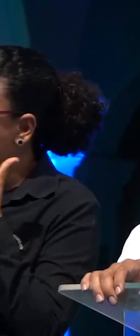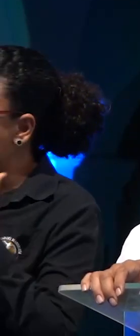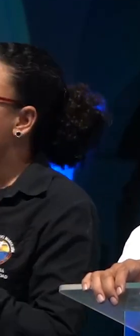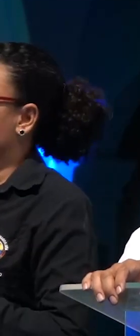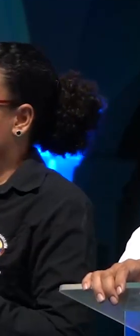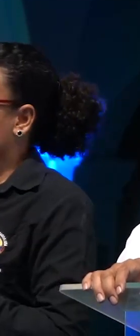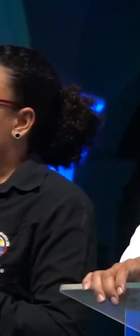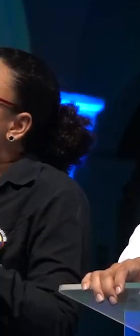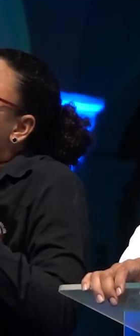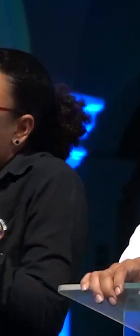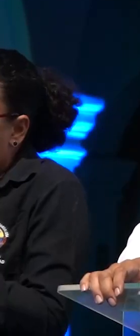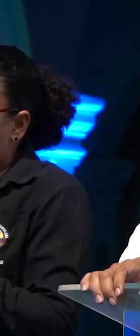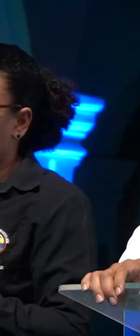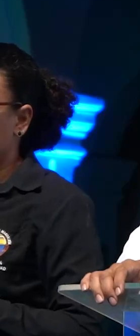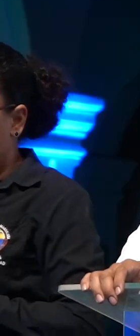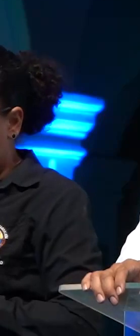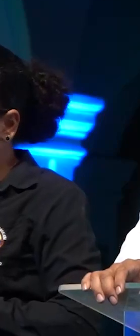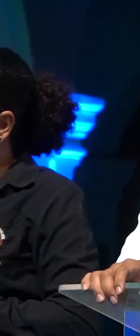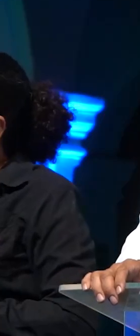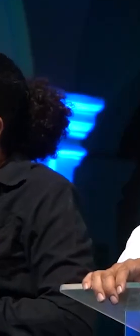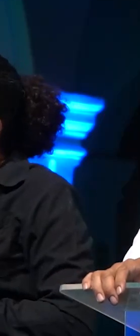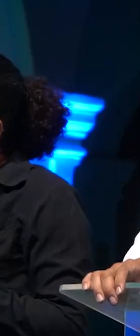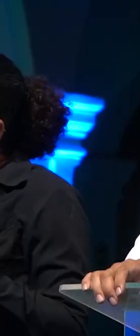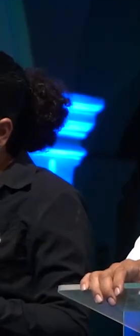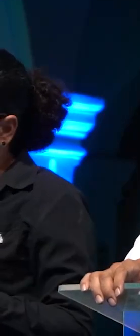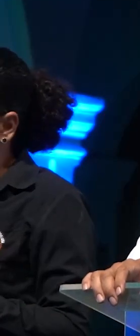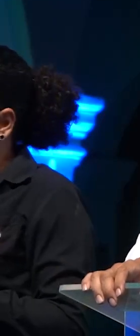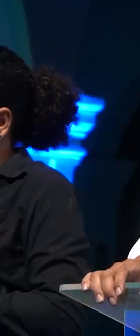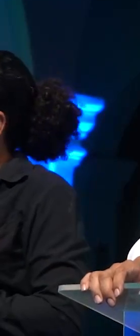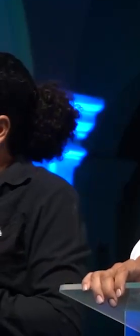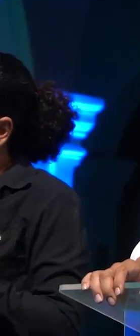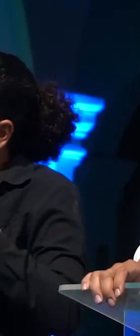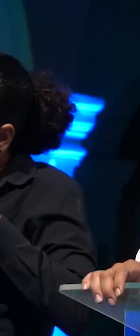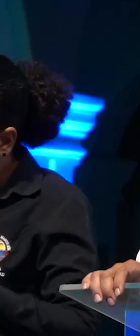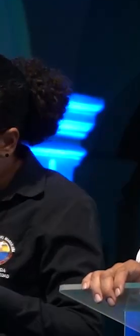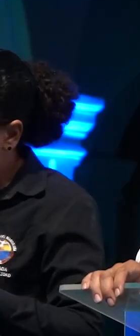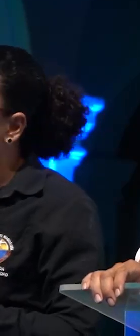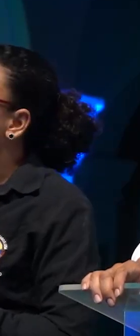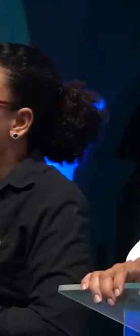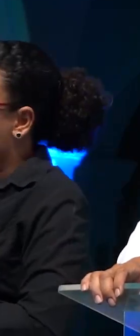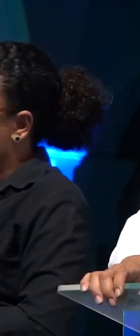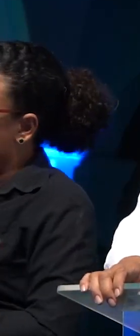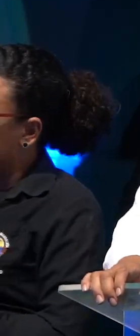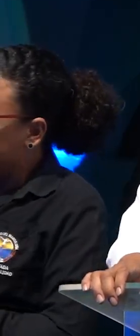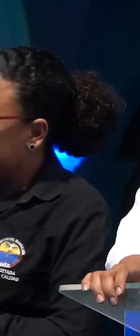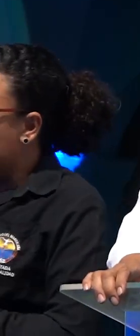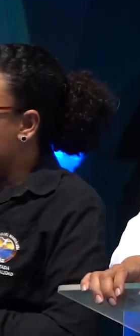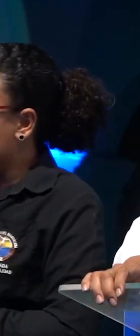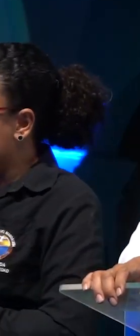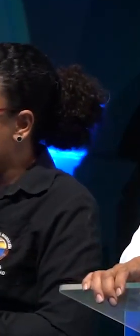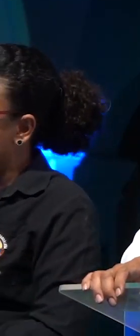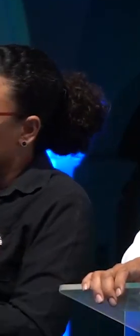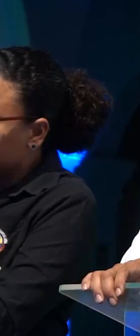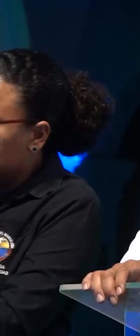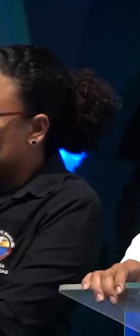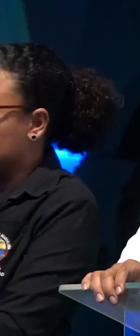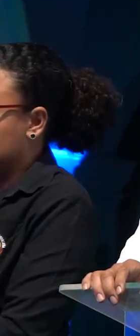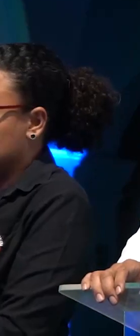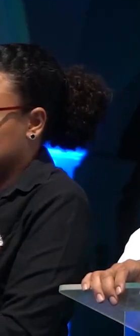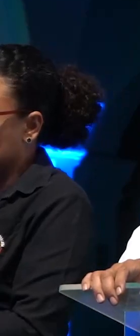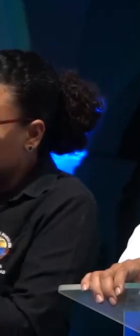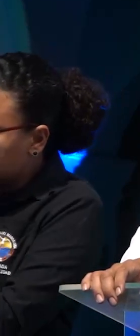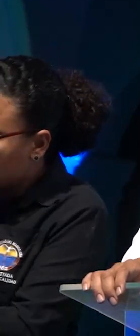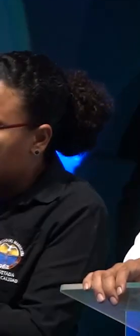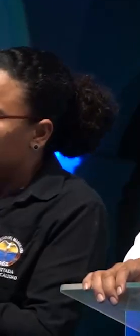sí le mostramos y le contamos lo que hacemos. Yo le conté, yo no hablo inglés, pero yo traté de contarle lo que hacíamos y lo que hemos hecho, porque mi